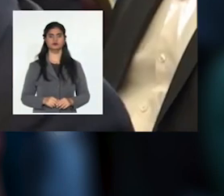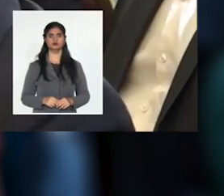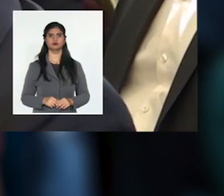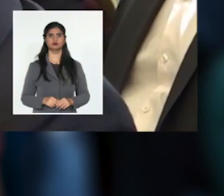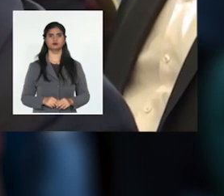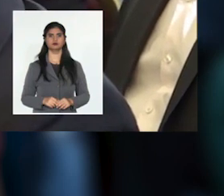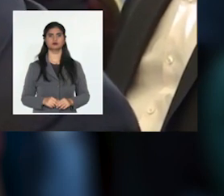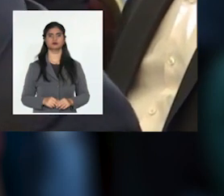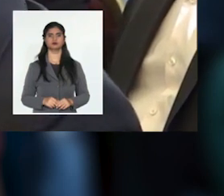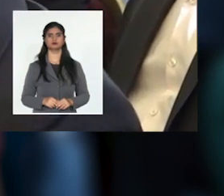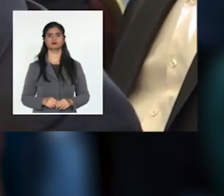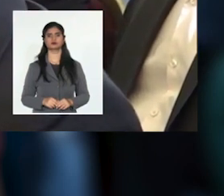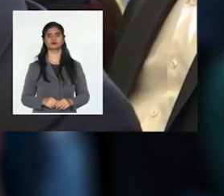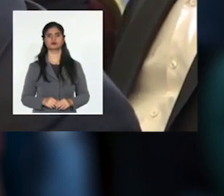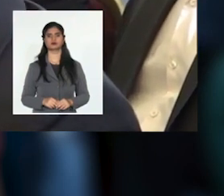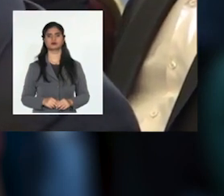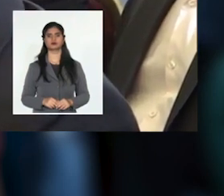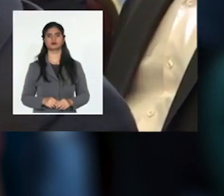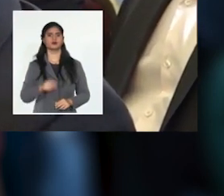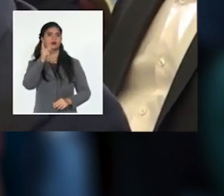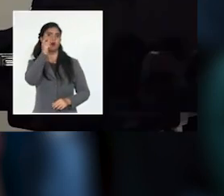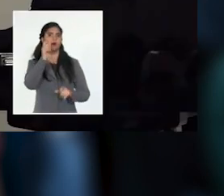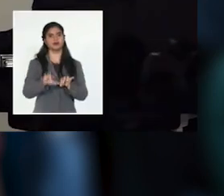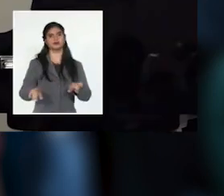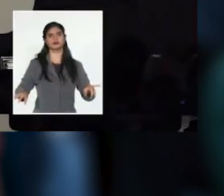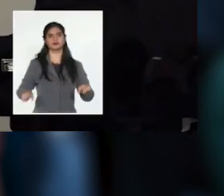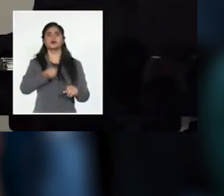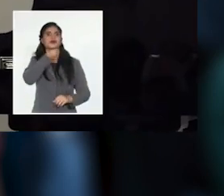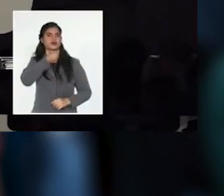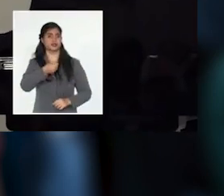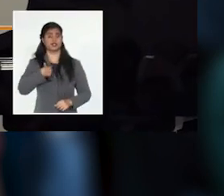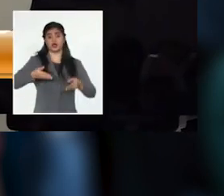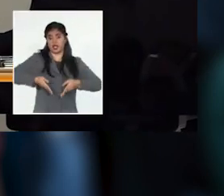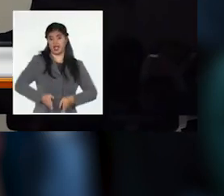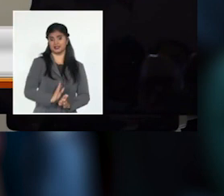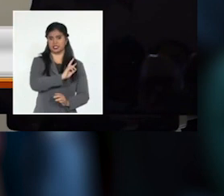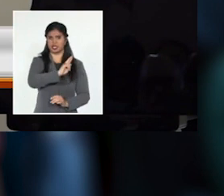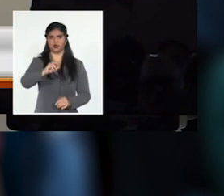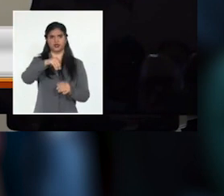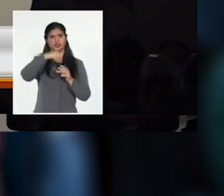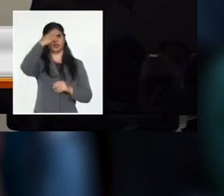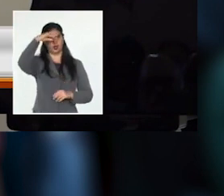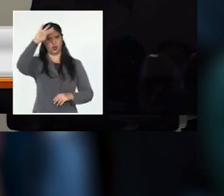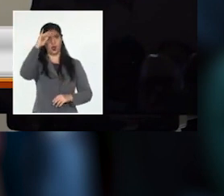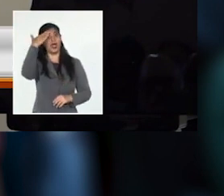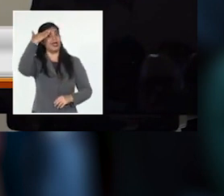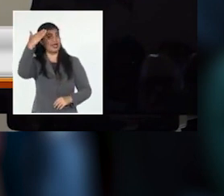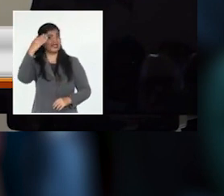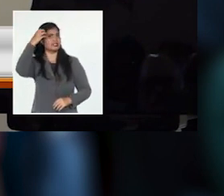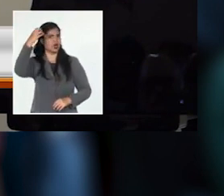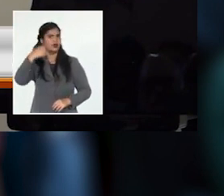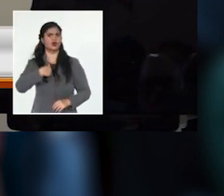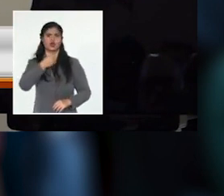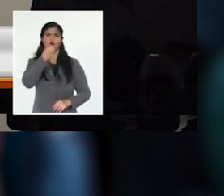Yo sí nací con la revolución y gracias a esa revolución pude inclusive hacer toda mi carrera de